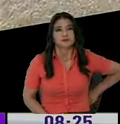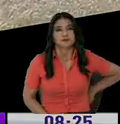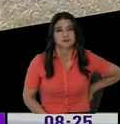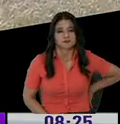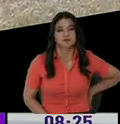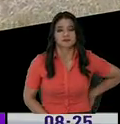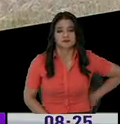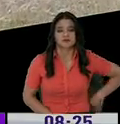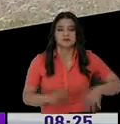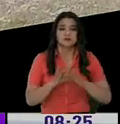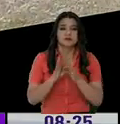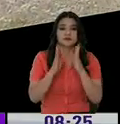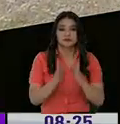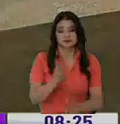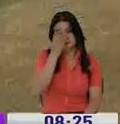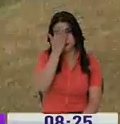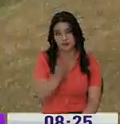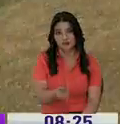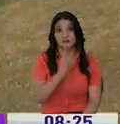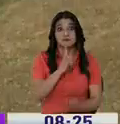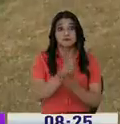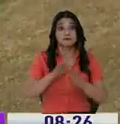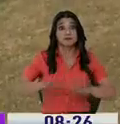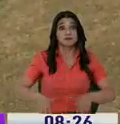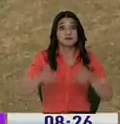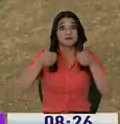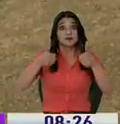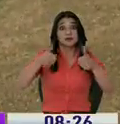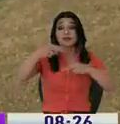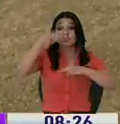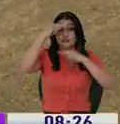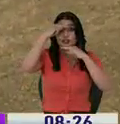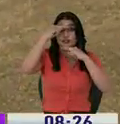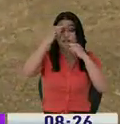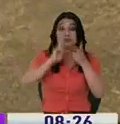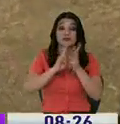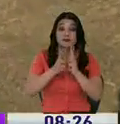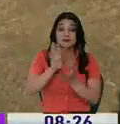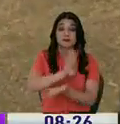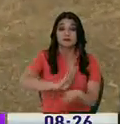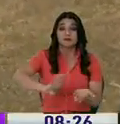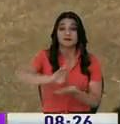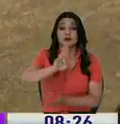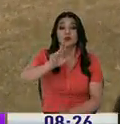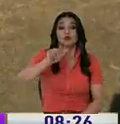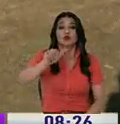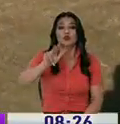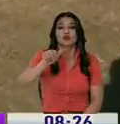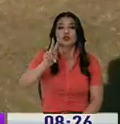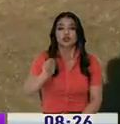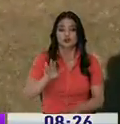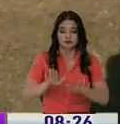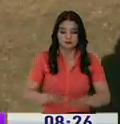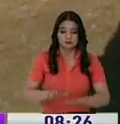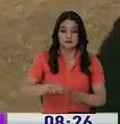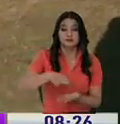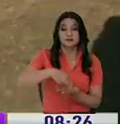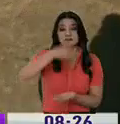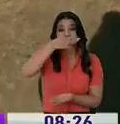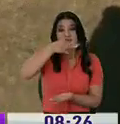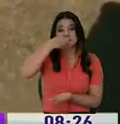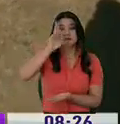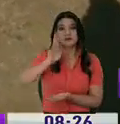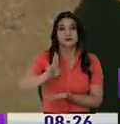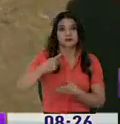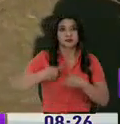robert amigos muy buenos días así es tenemos buenas noticias para nuestros vecinos del barrio la unión acá en el sector de la magdalena al sur